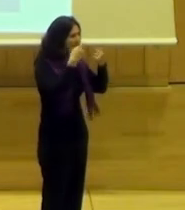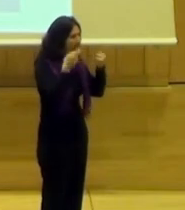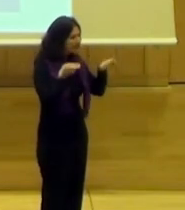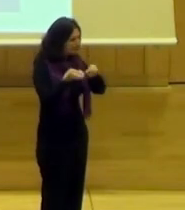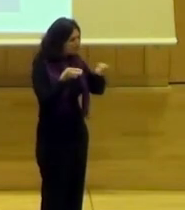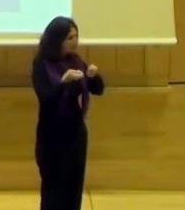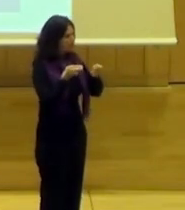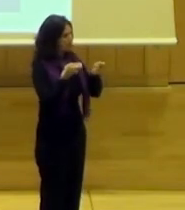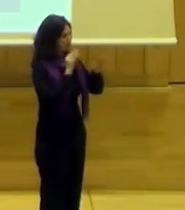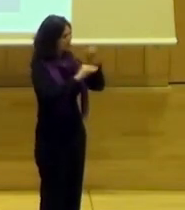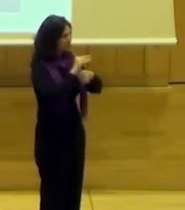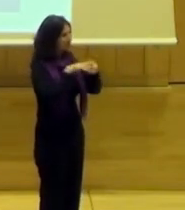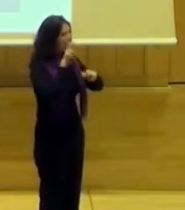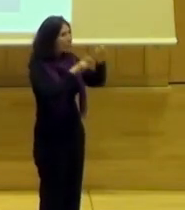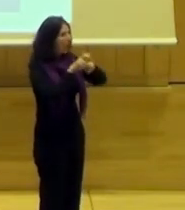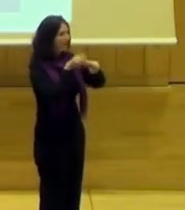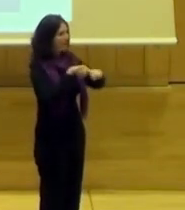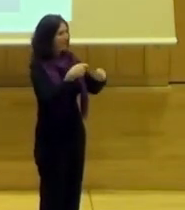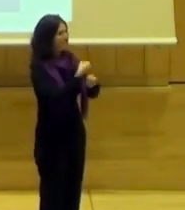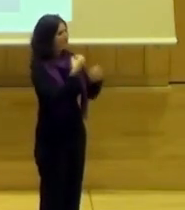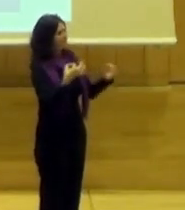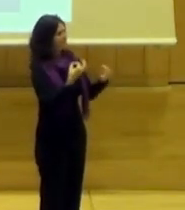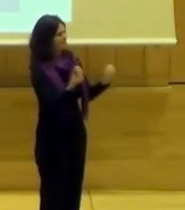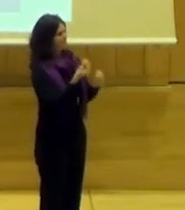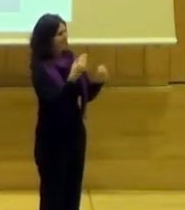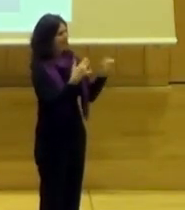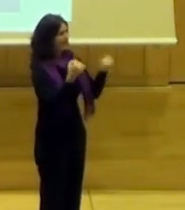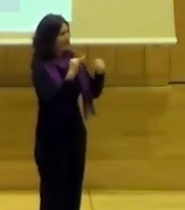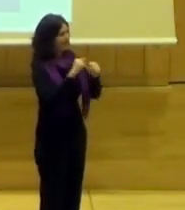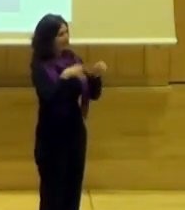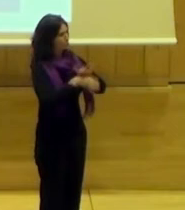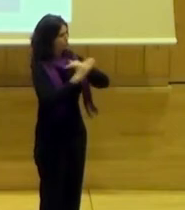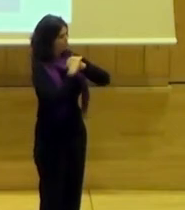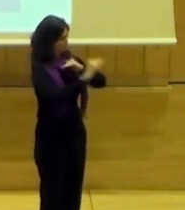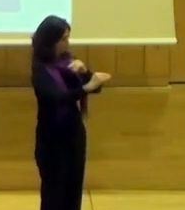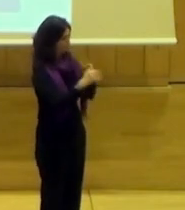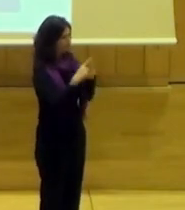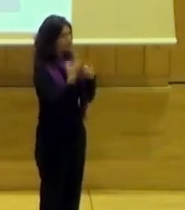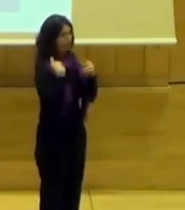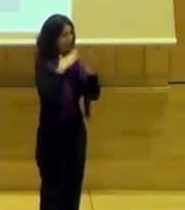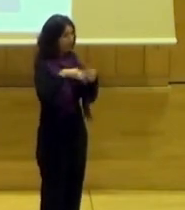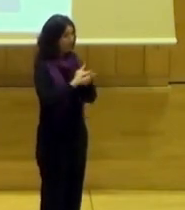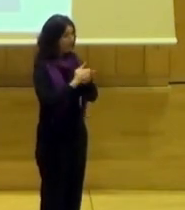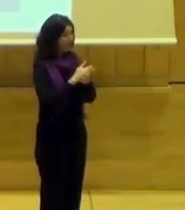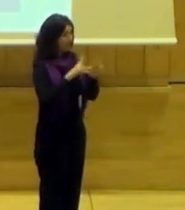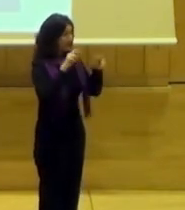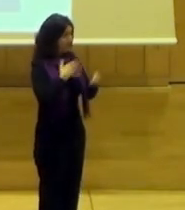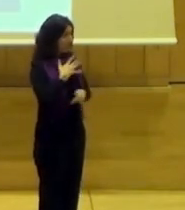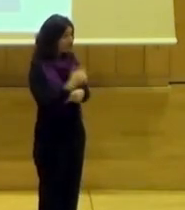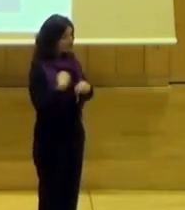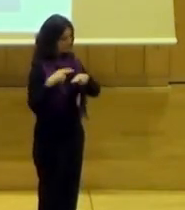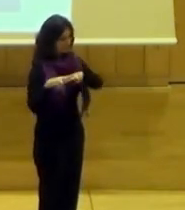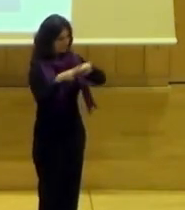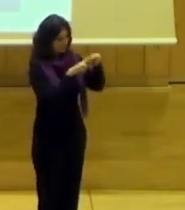racional, buscando también el tema energético y la sostenibilidad. Por último dato, a nivel municipal lo que nos